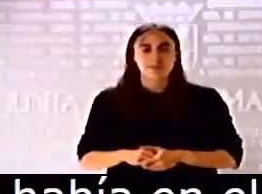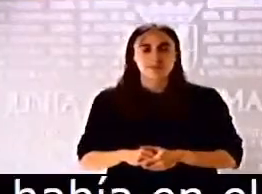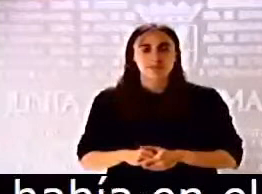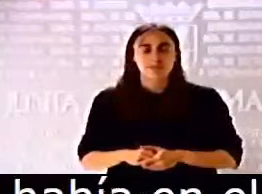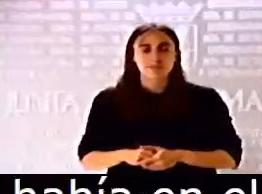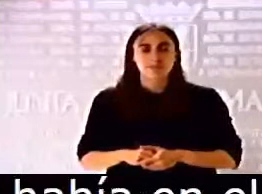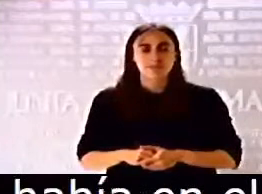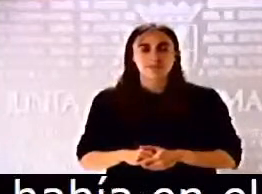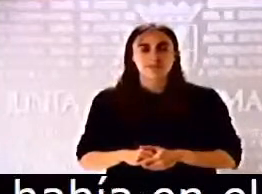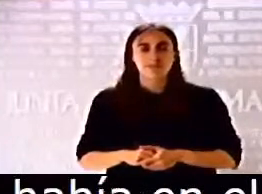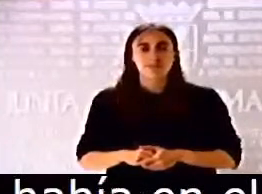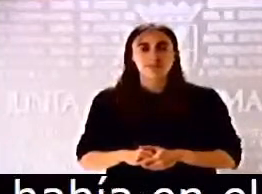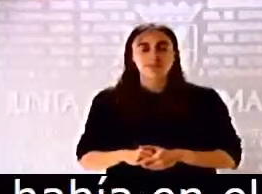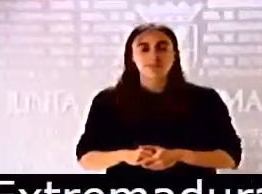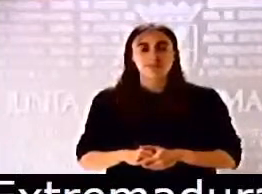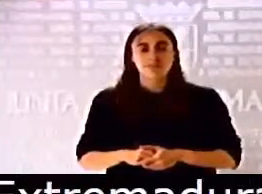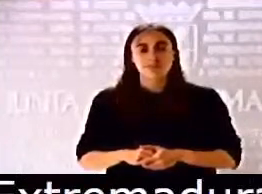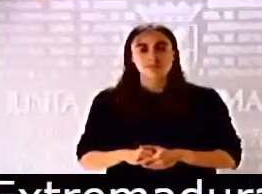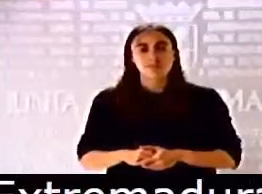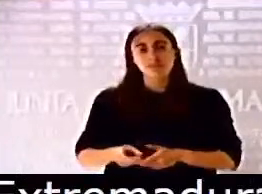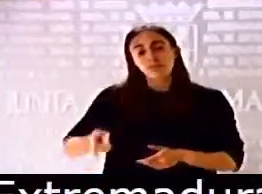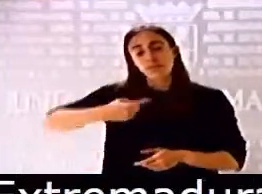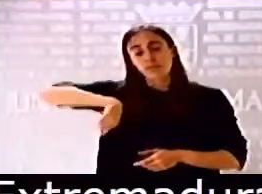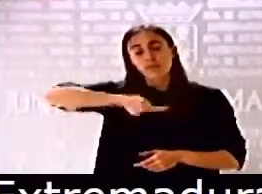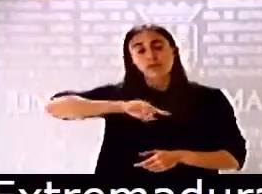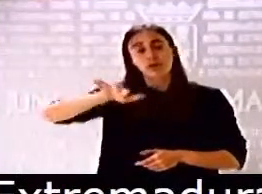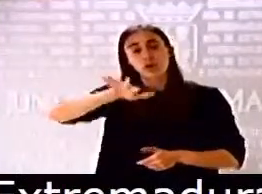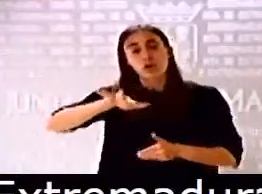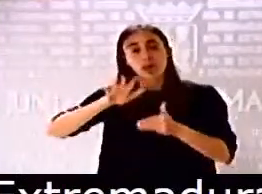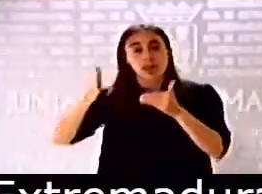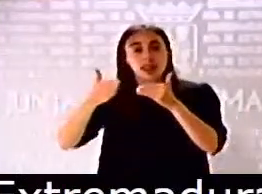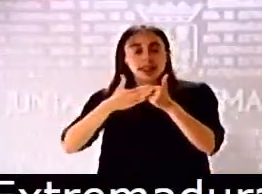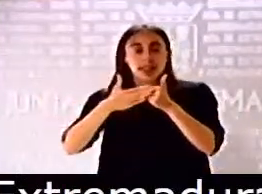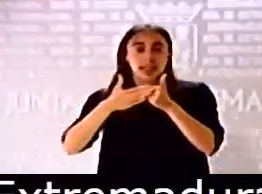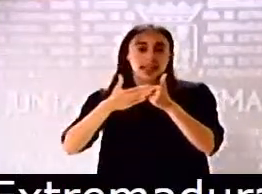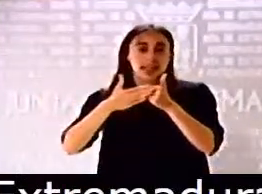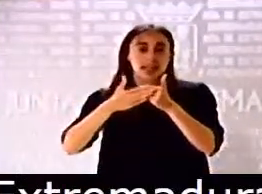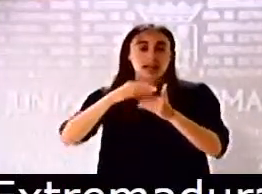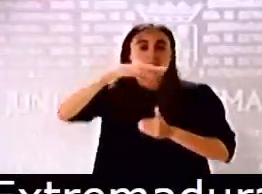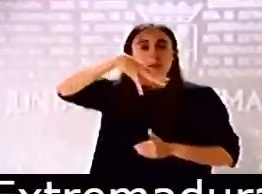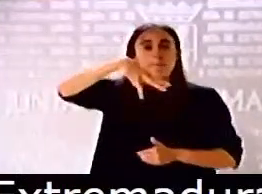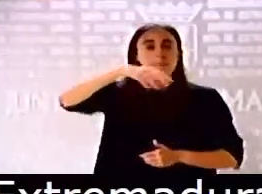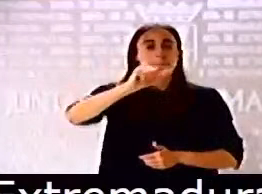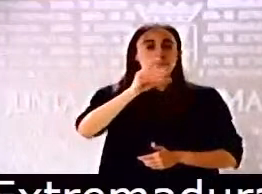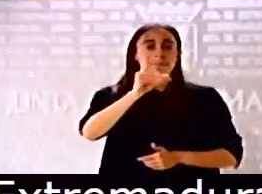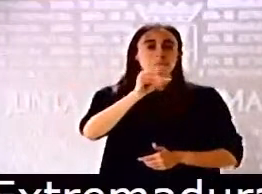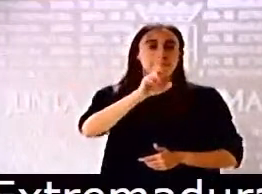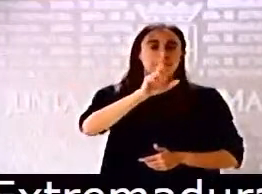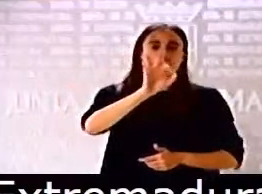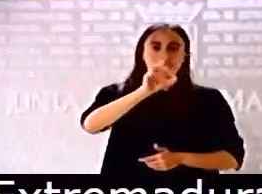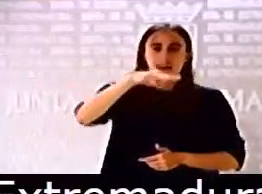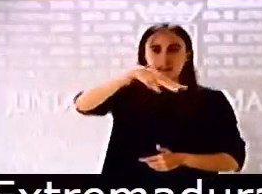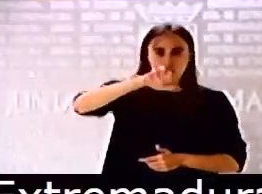Hemos hecho decaer los cierres perimetrales de las localidades de Madroñera,